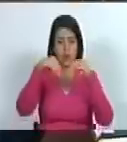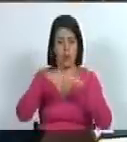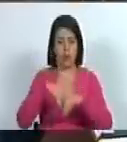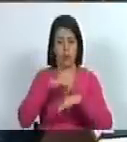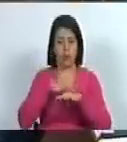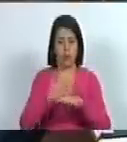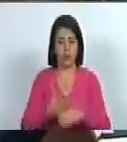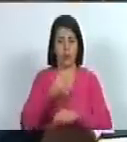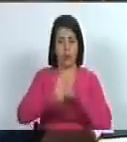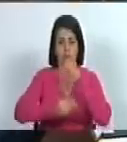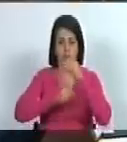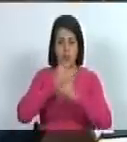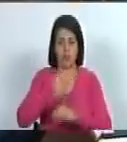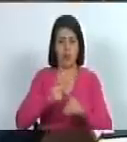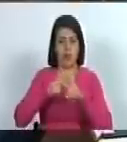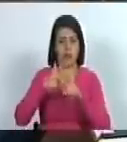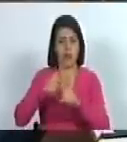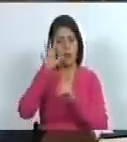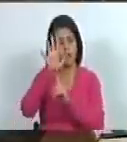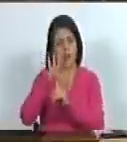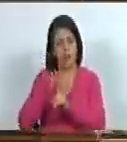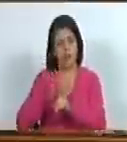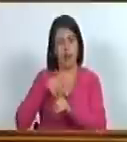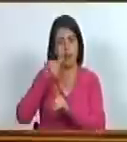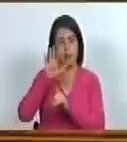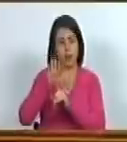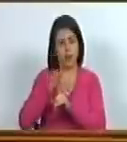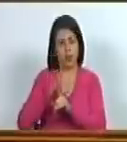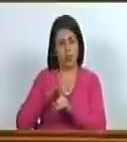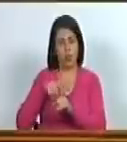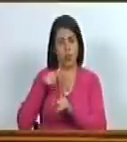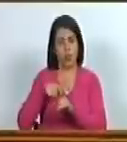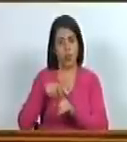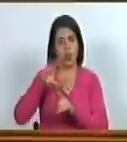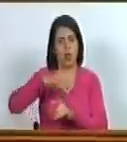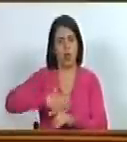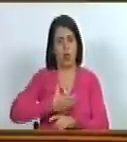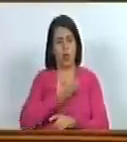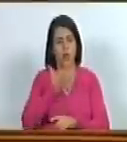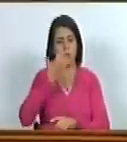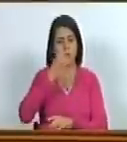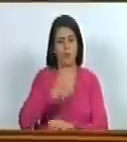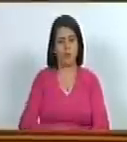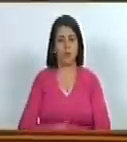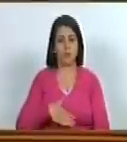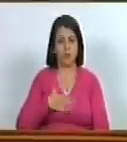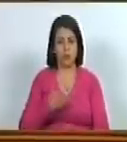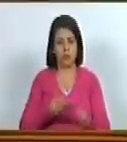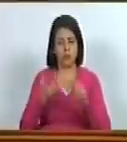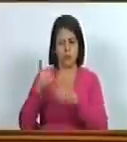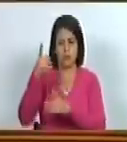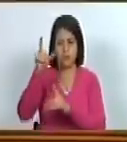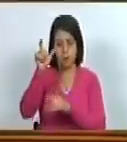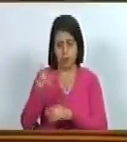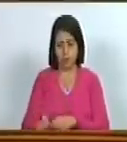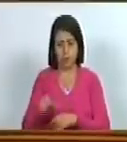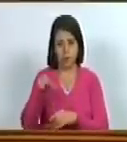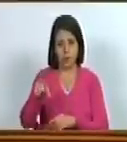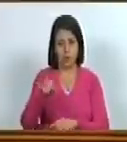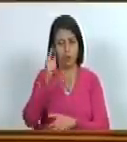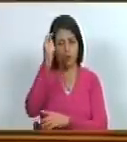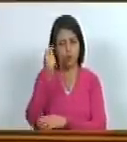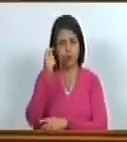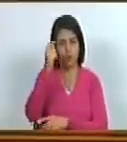pincelado de ternura de su canto voy a dejar en el derecho de palabra al